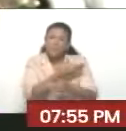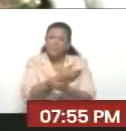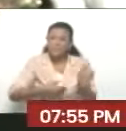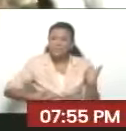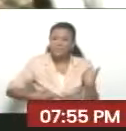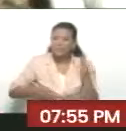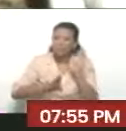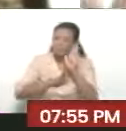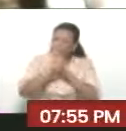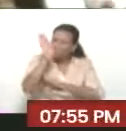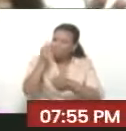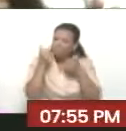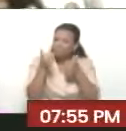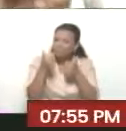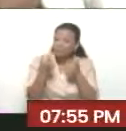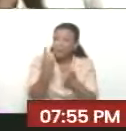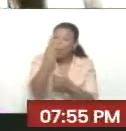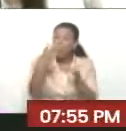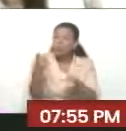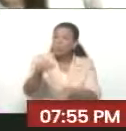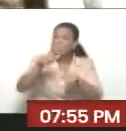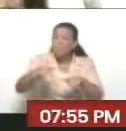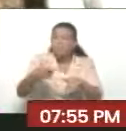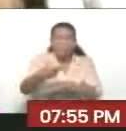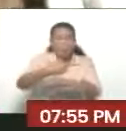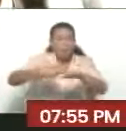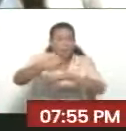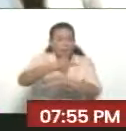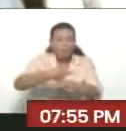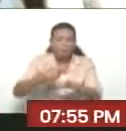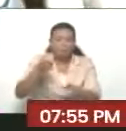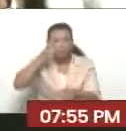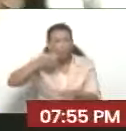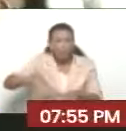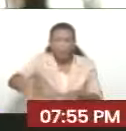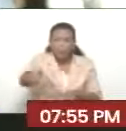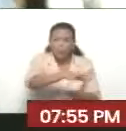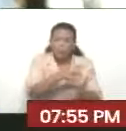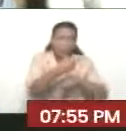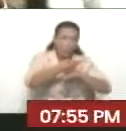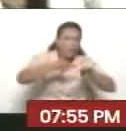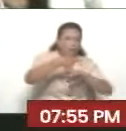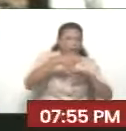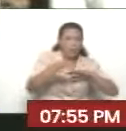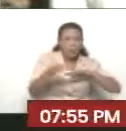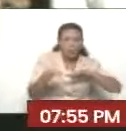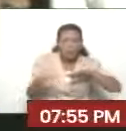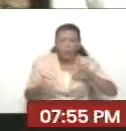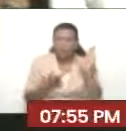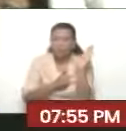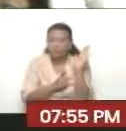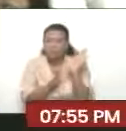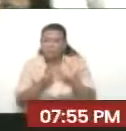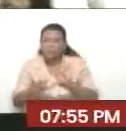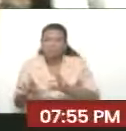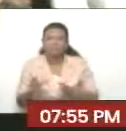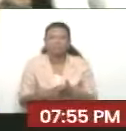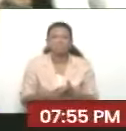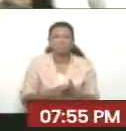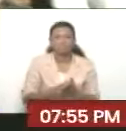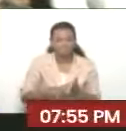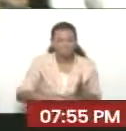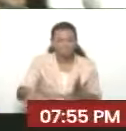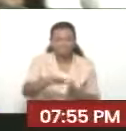éxito en Miranda es que somos un solo gobierno. Poder popular, gobierno municipal, gobierno regional y